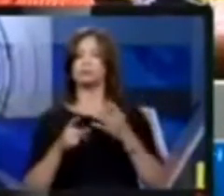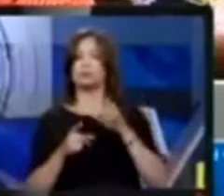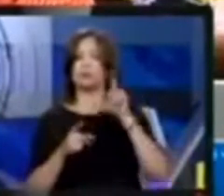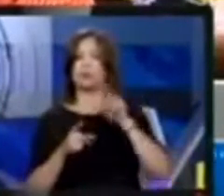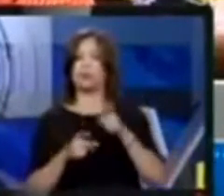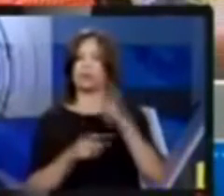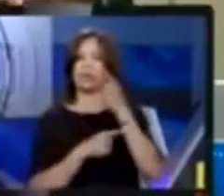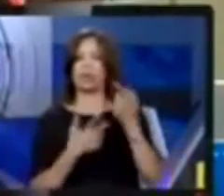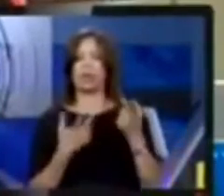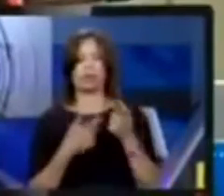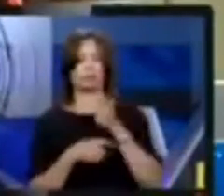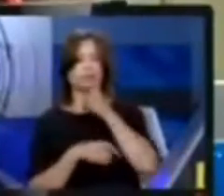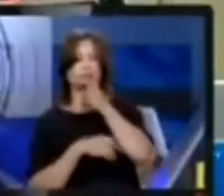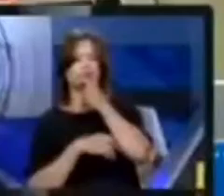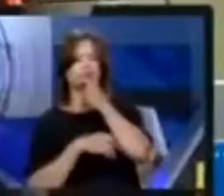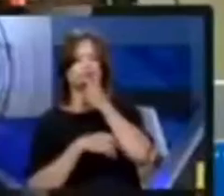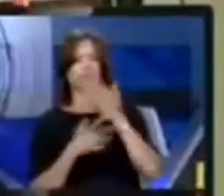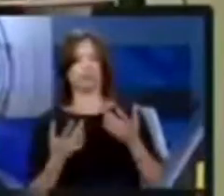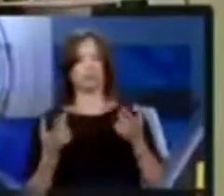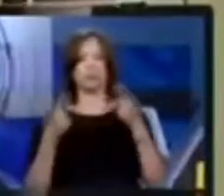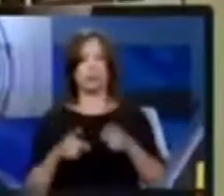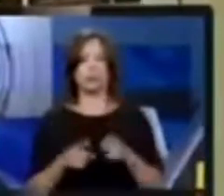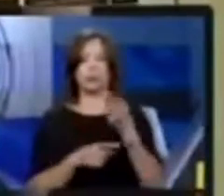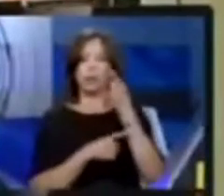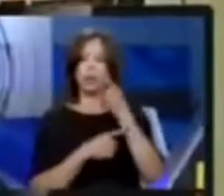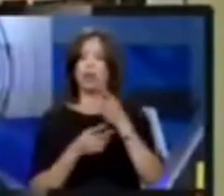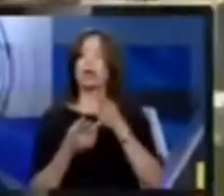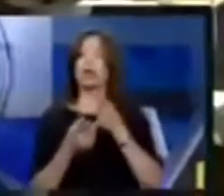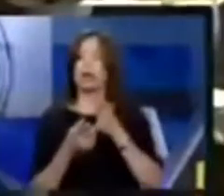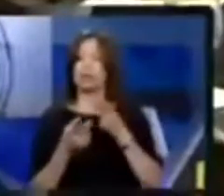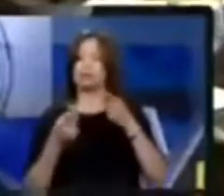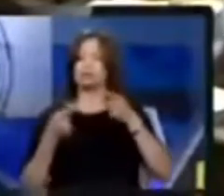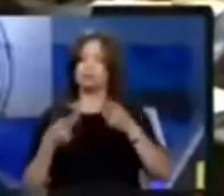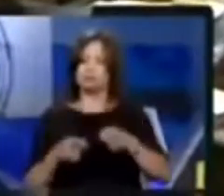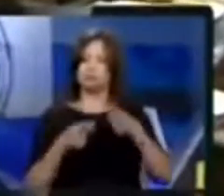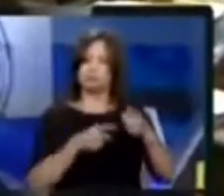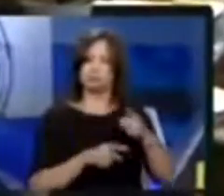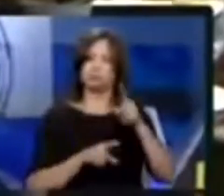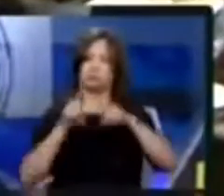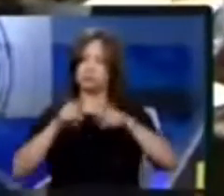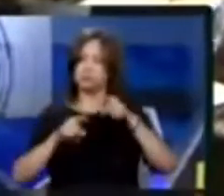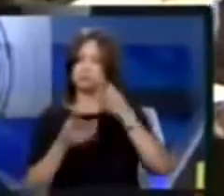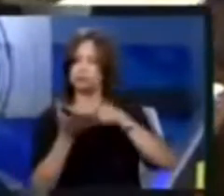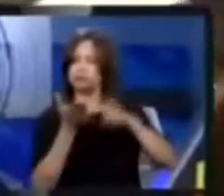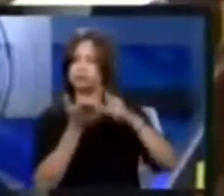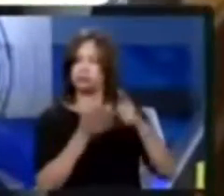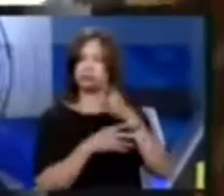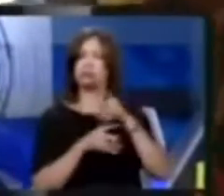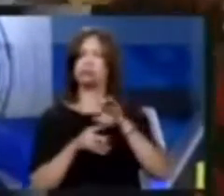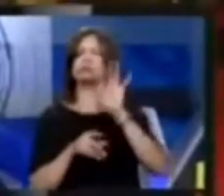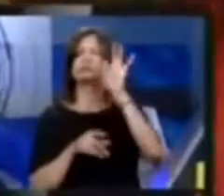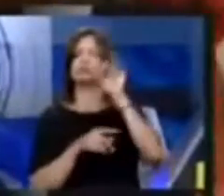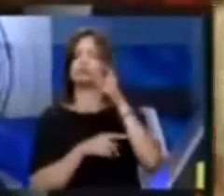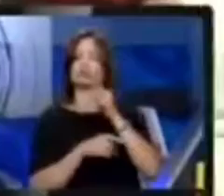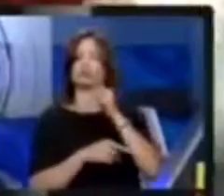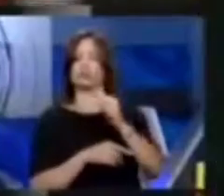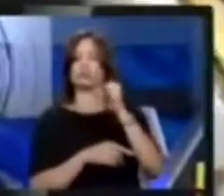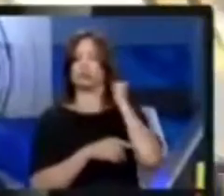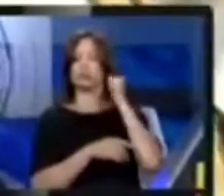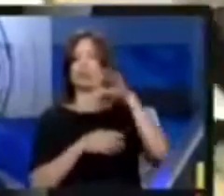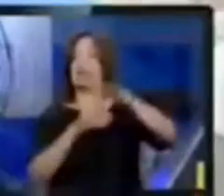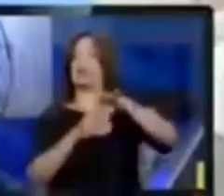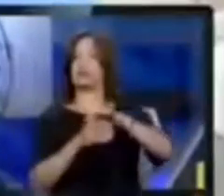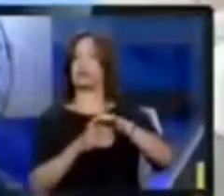que ponerse sospechoso. Y en el caso de que hubiese un informe disidente o alguna observación, siempre se encontró el rechazo en